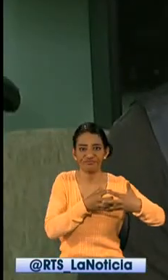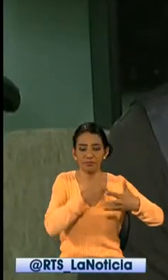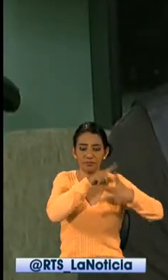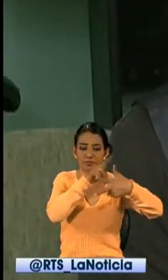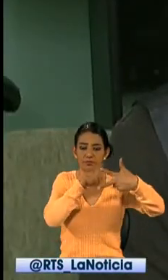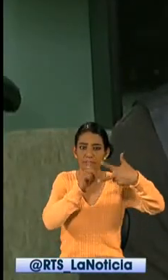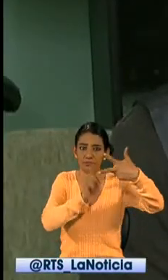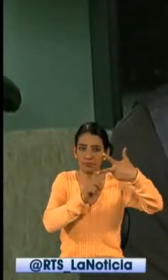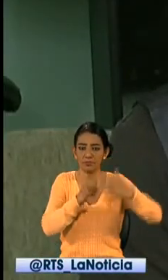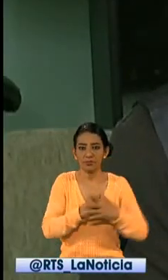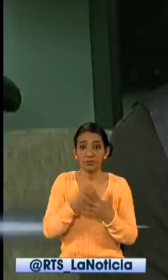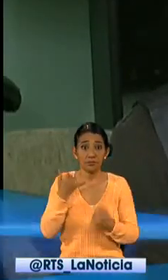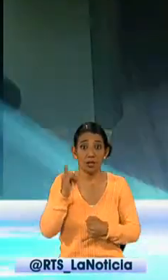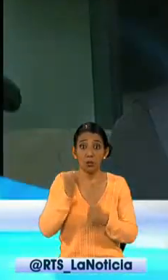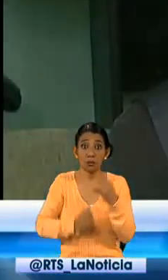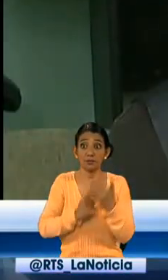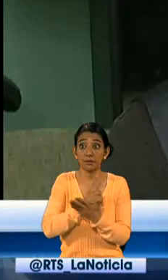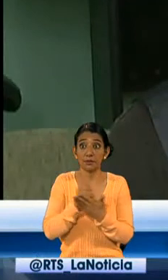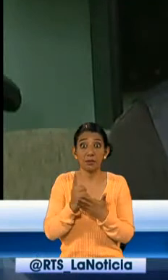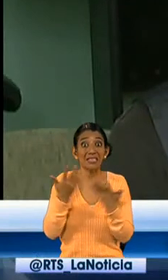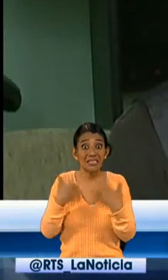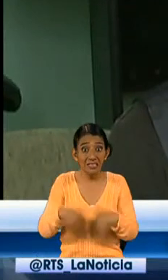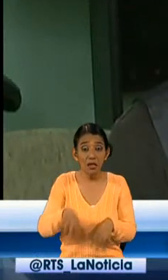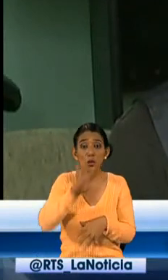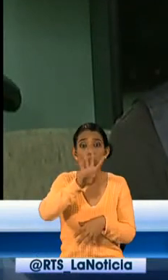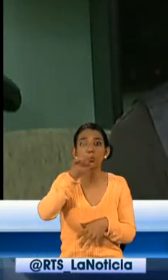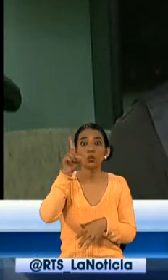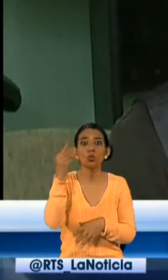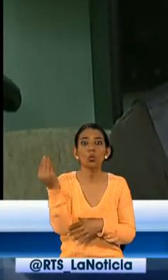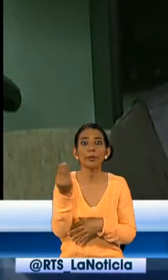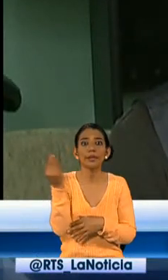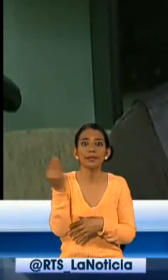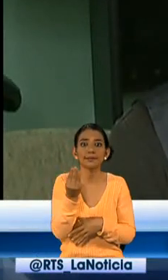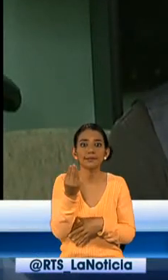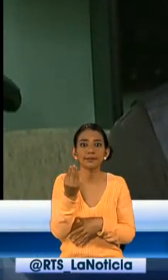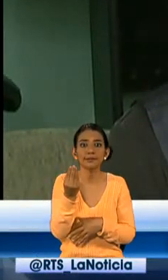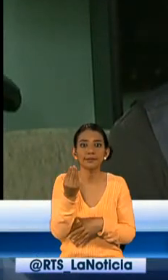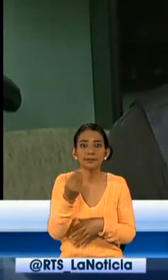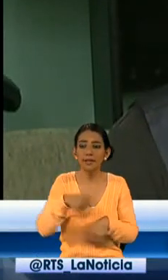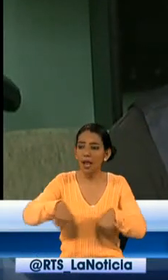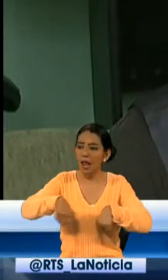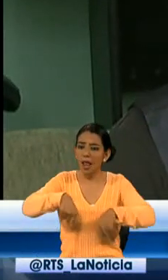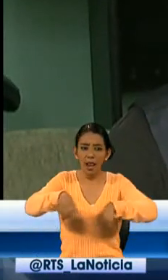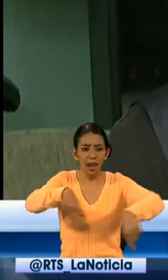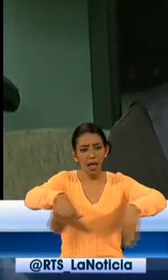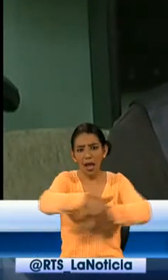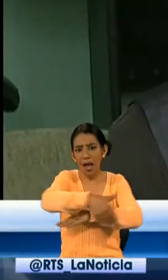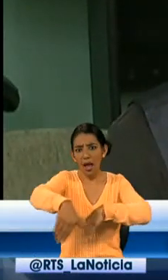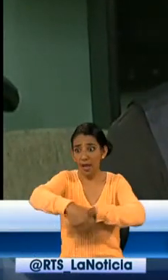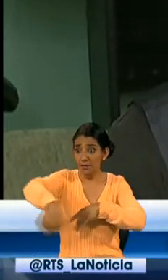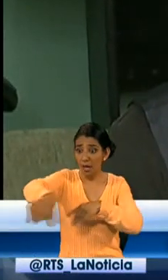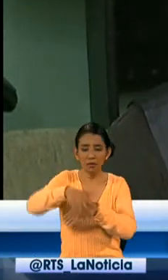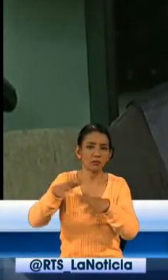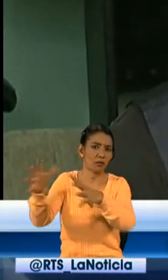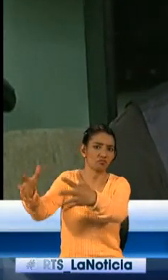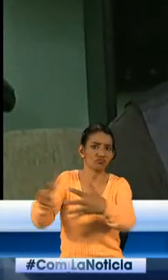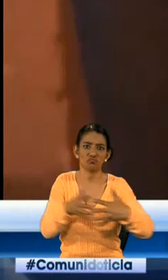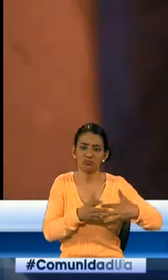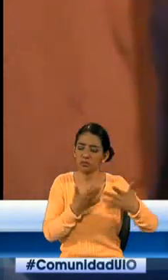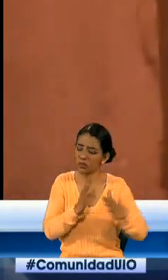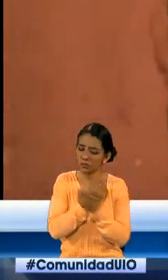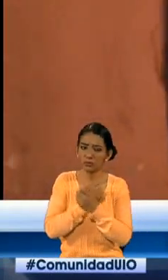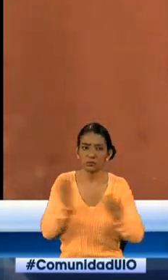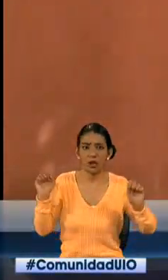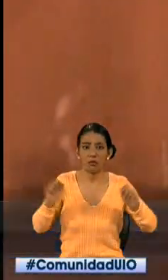última semana se ha detectado a 41 adolescentes que se encontraban deambulando en las calles de la ciudad.